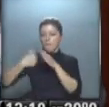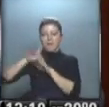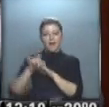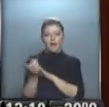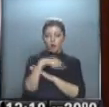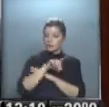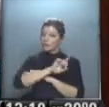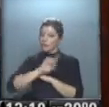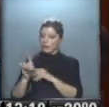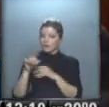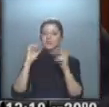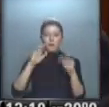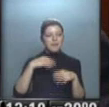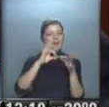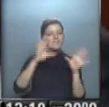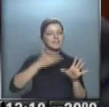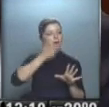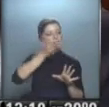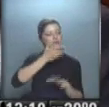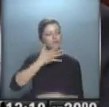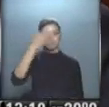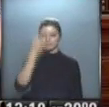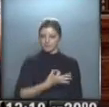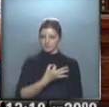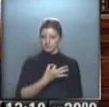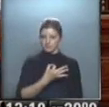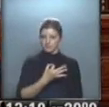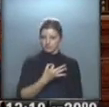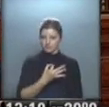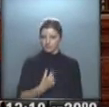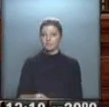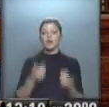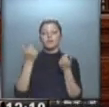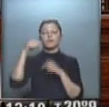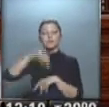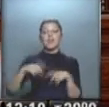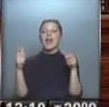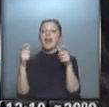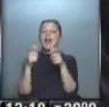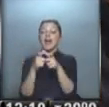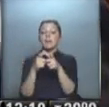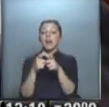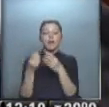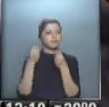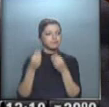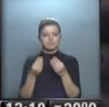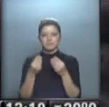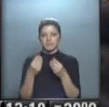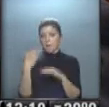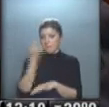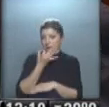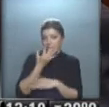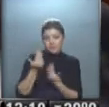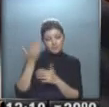entonces la libertad de expresión como necesaria para democratizar la palabra. ¿Qué hizo la Cámara en esto? La verdad que lo que ha hecho es que, como